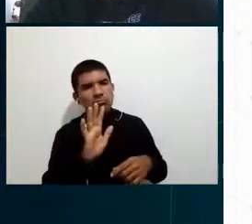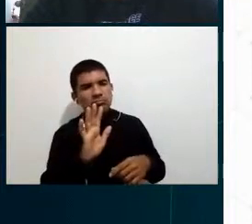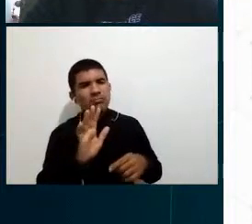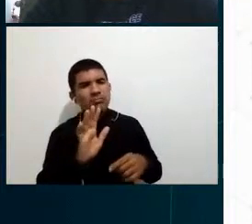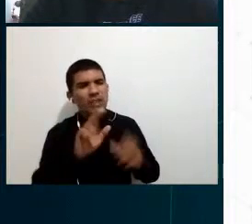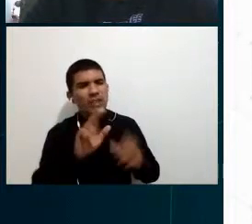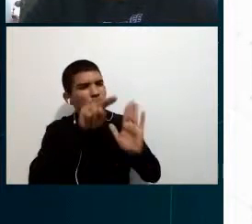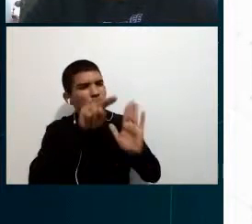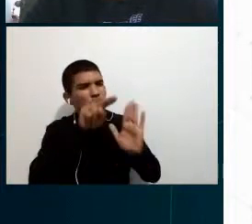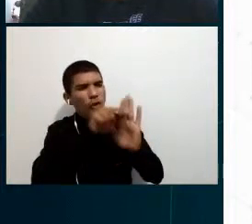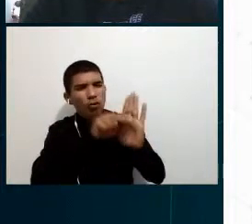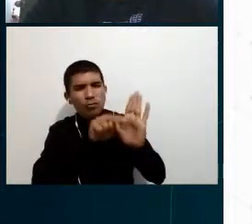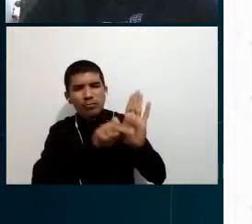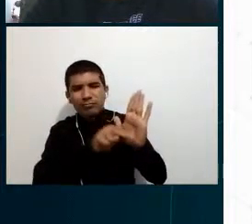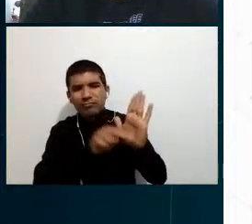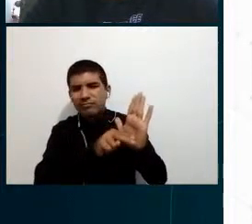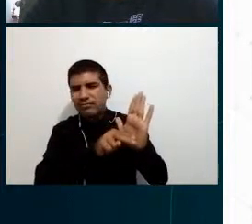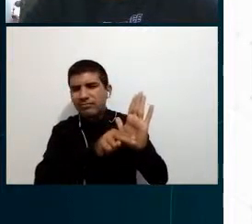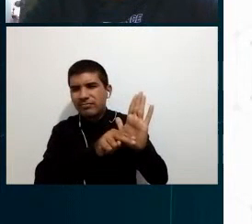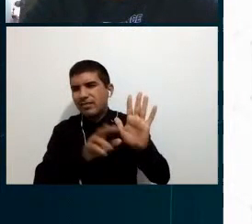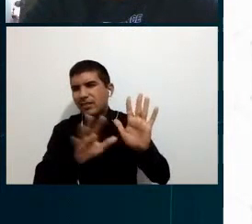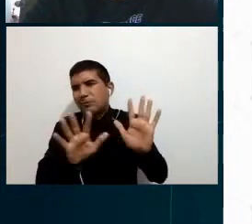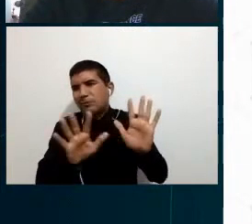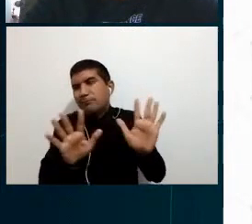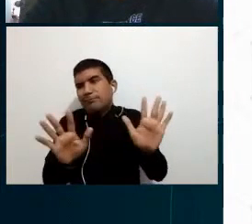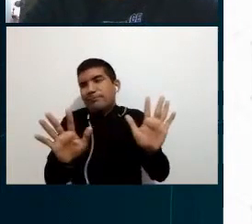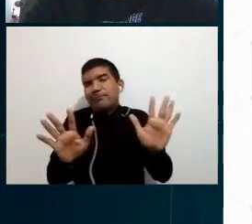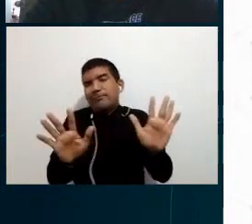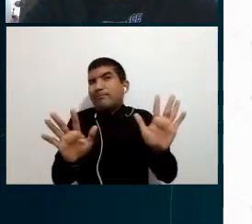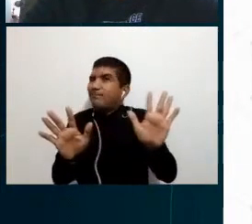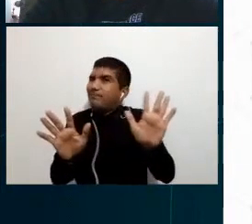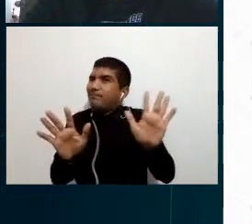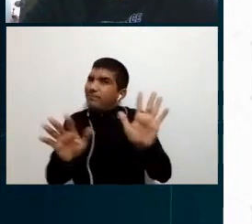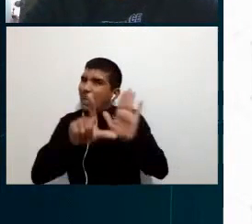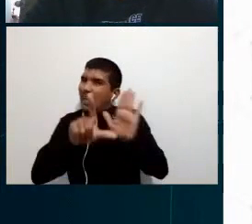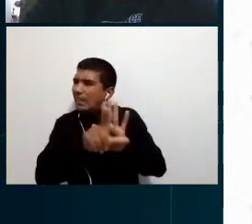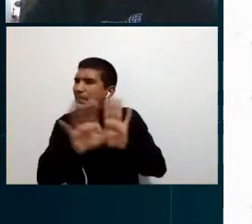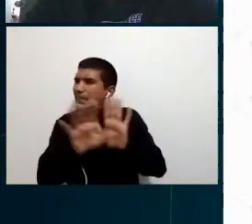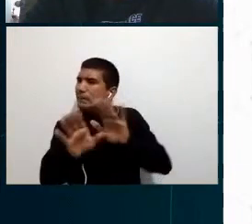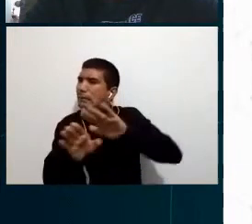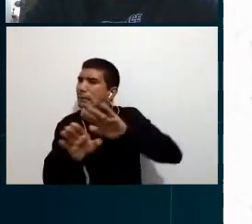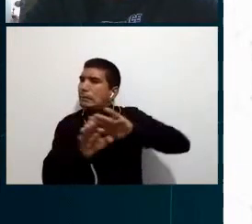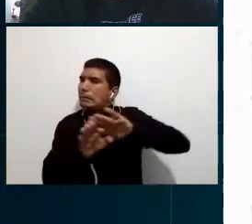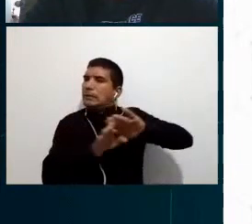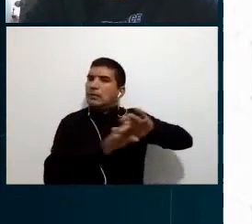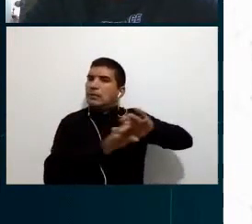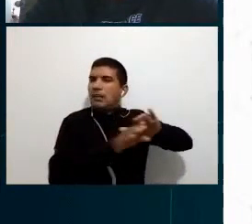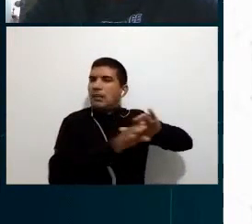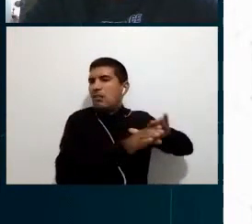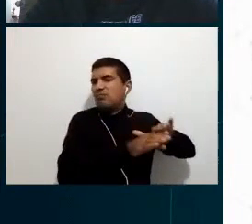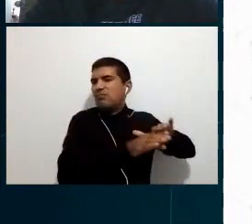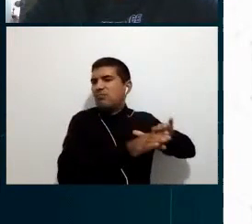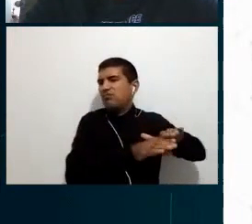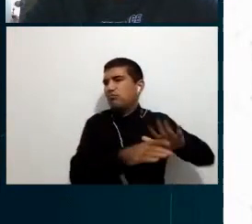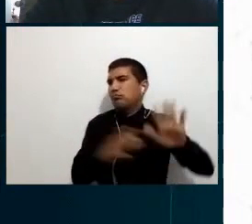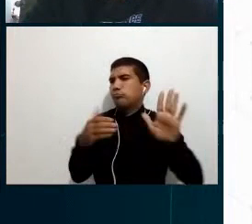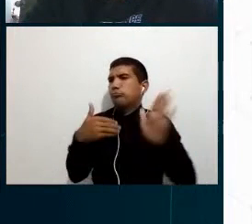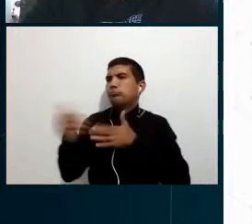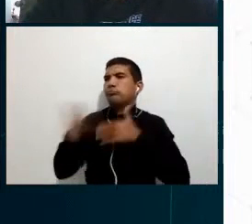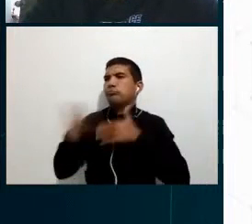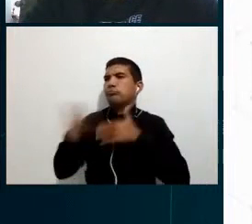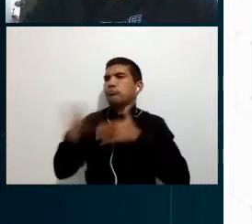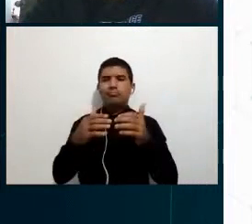hay casos particulares donde se presentan que no hay cumplimiento de la norma tan